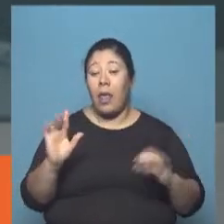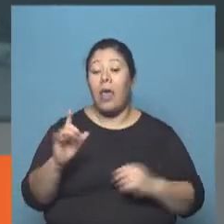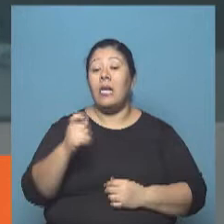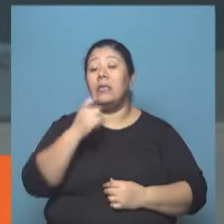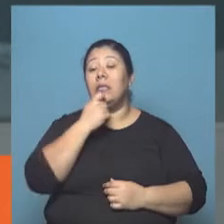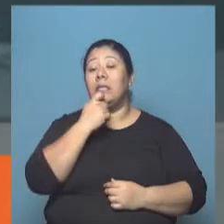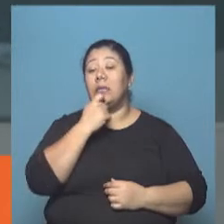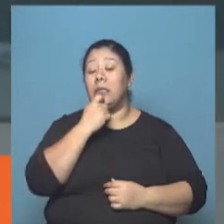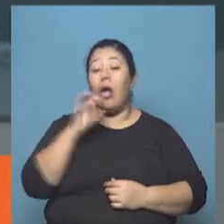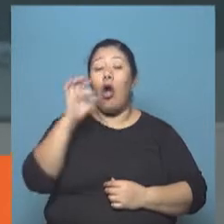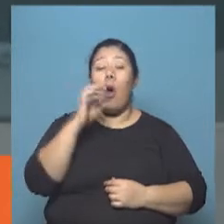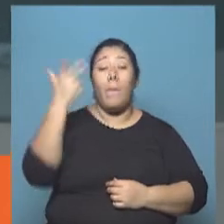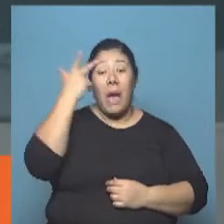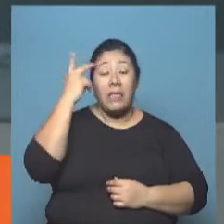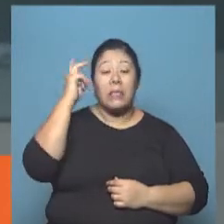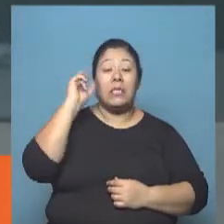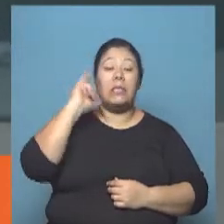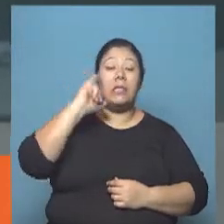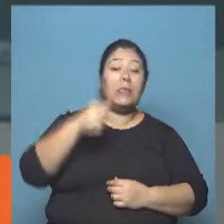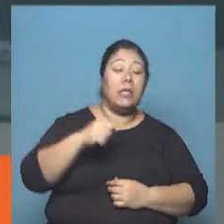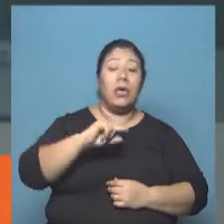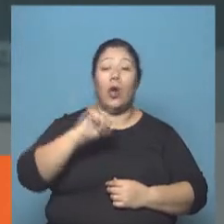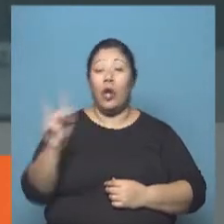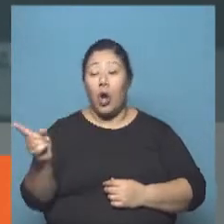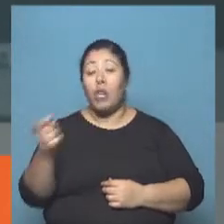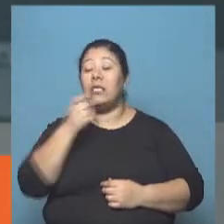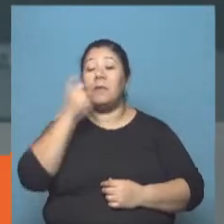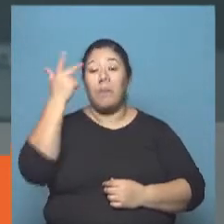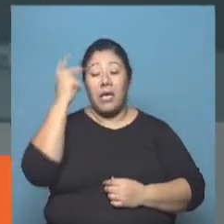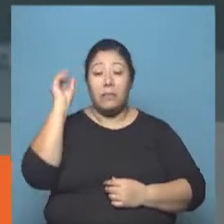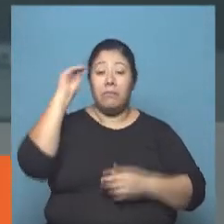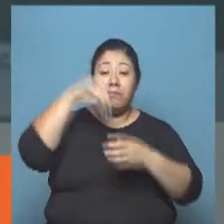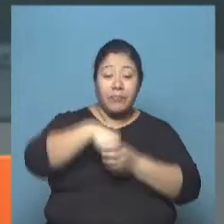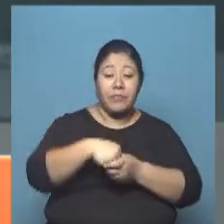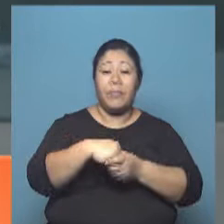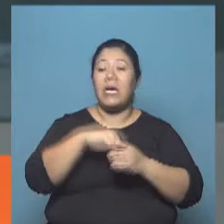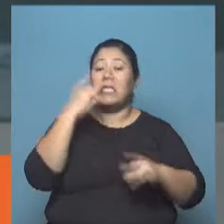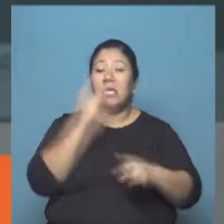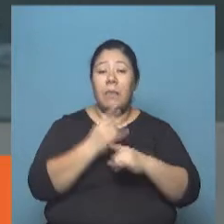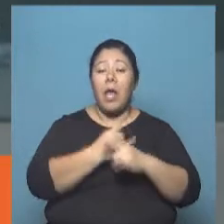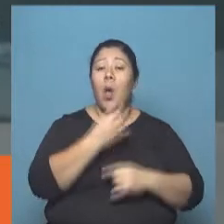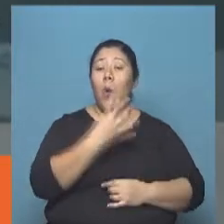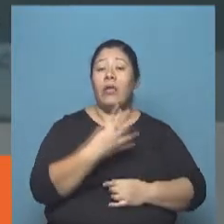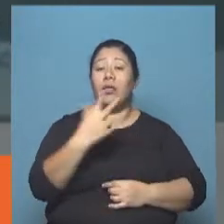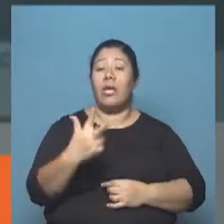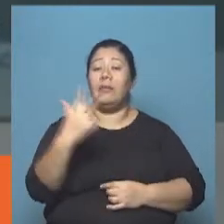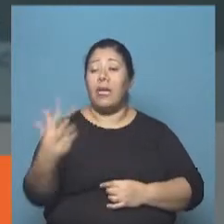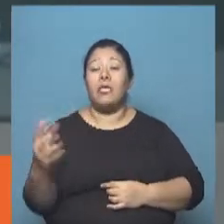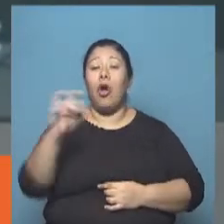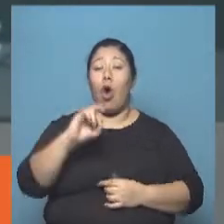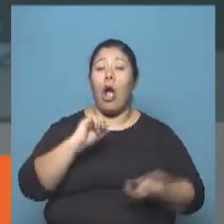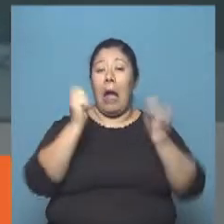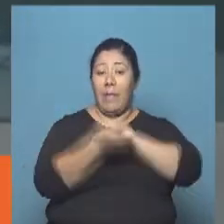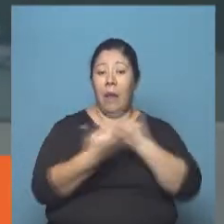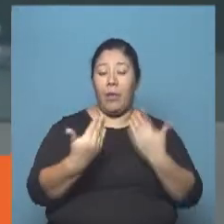decir, no, con Messi en cancha, más allá del rival o de lo que espere del rival, será siempre 4-3-3? No, porque hubo pasajes,